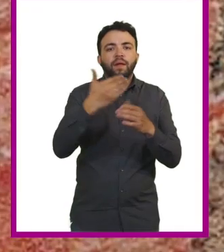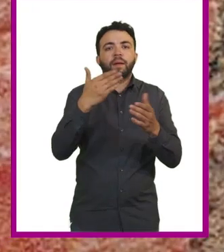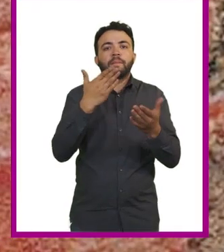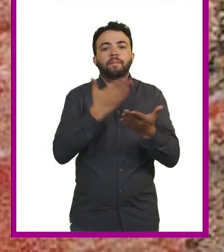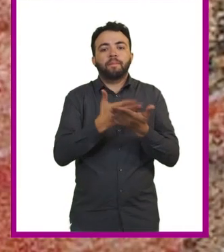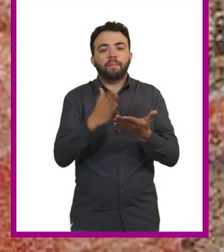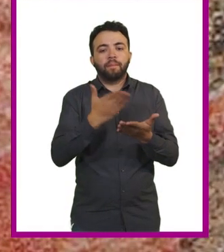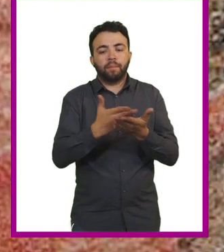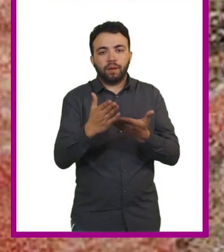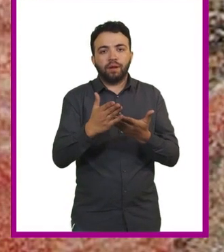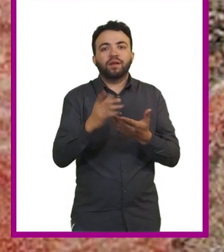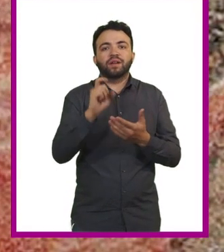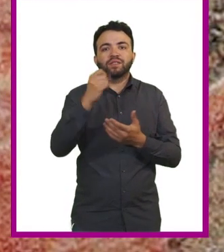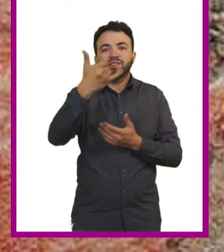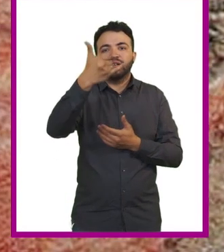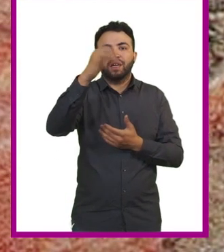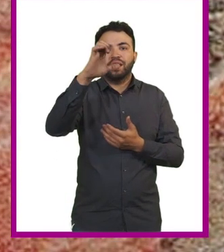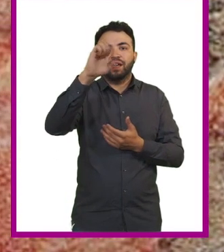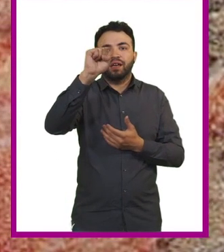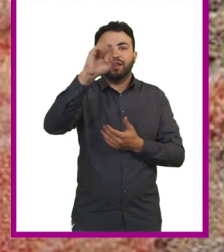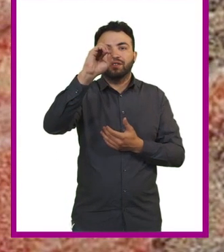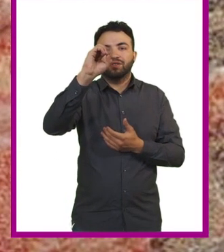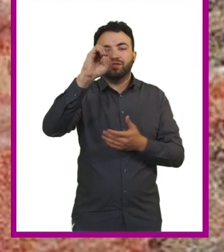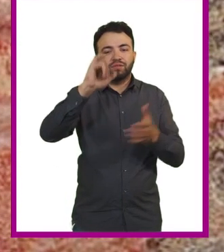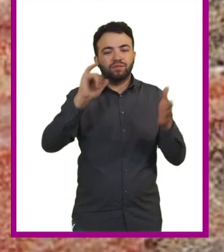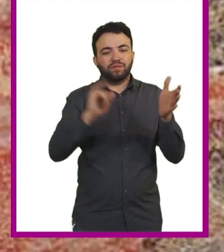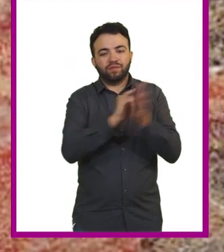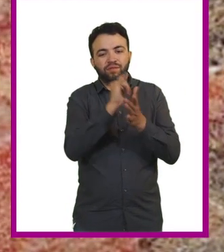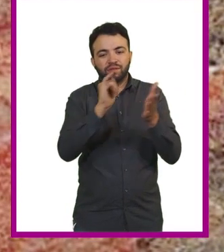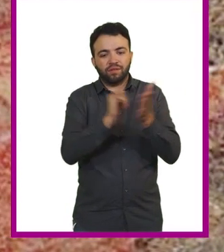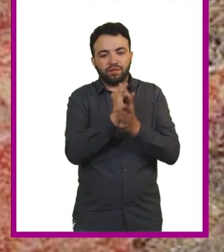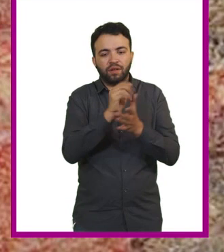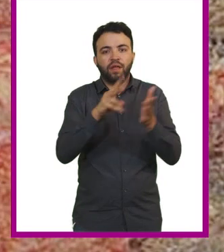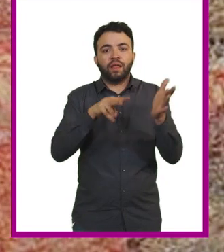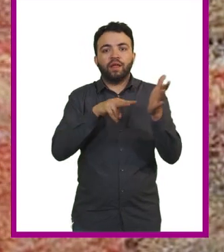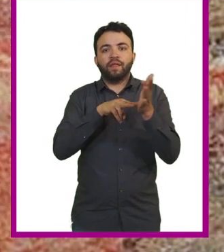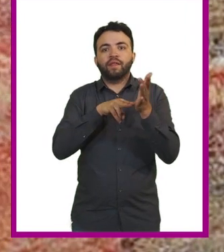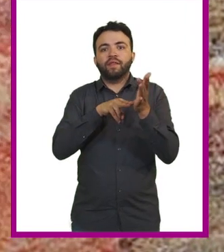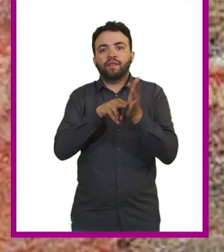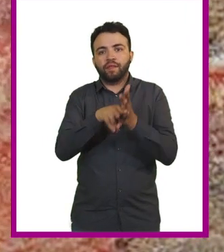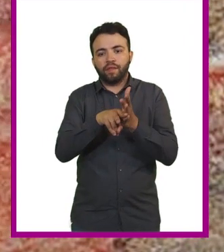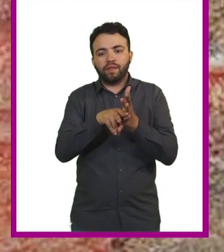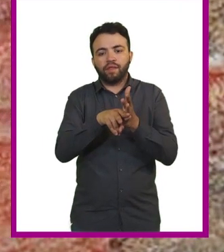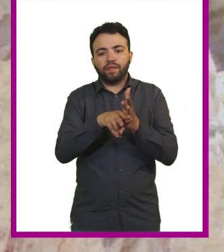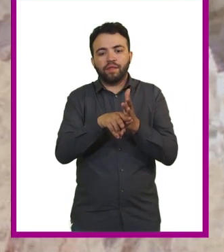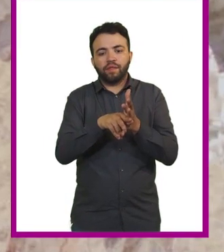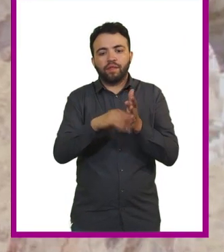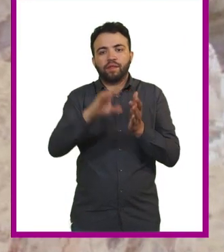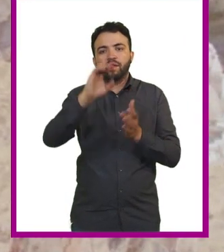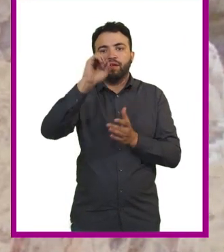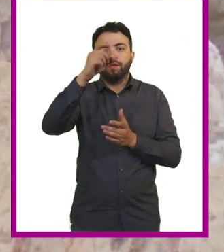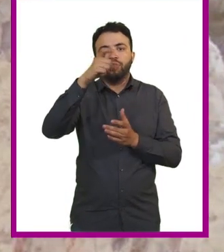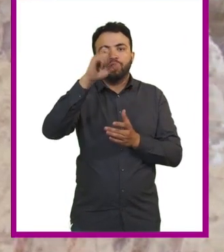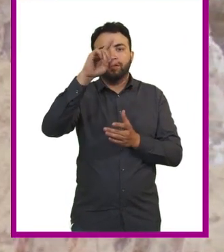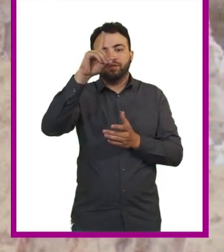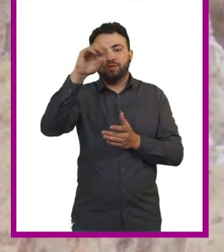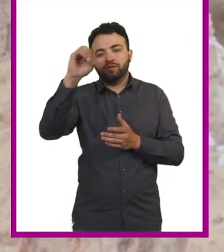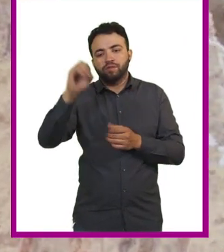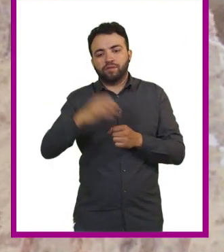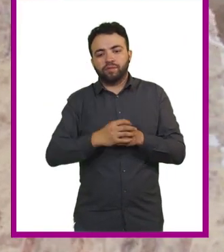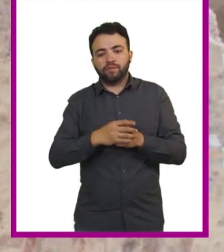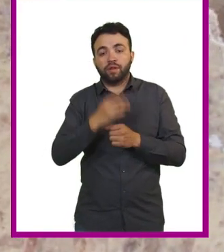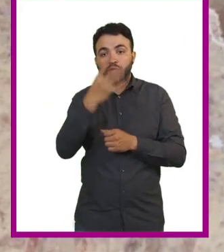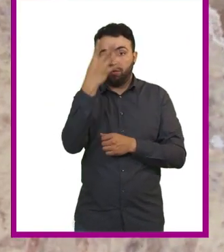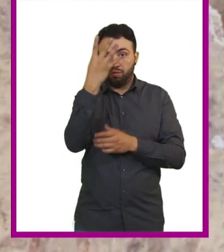yeso, y para el negro tenemos el óxido de manganeso. Estos 4 colores